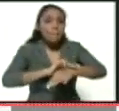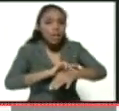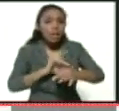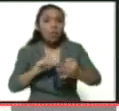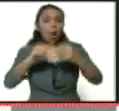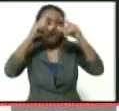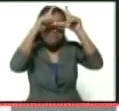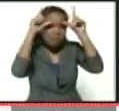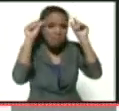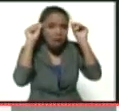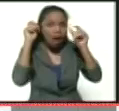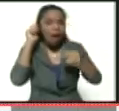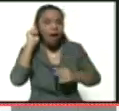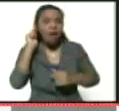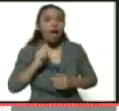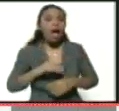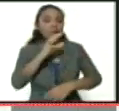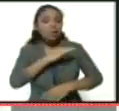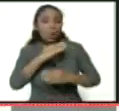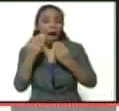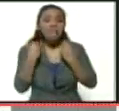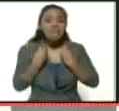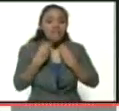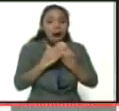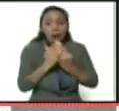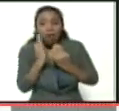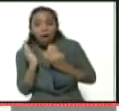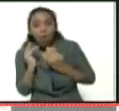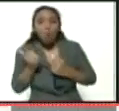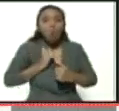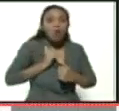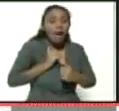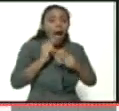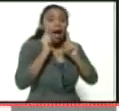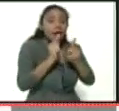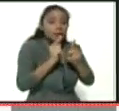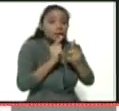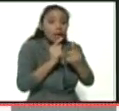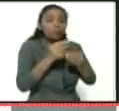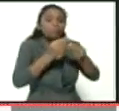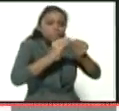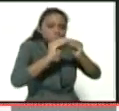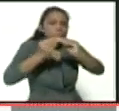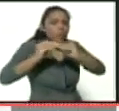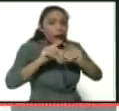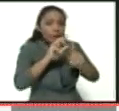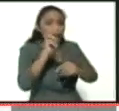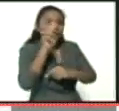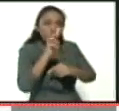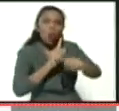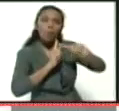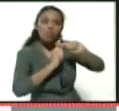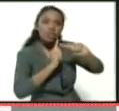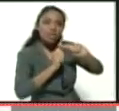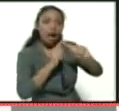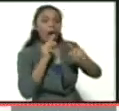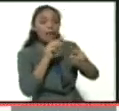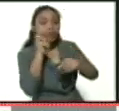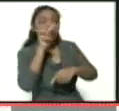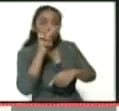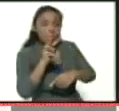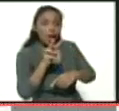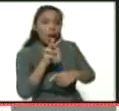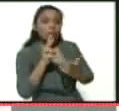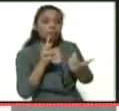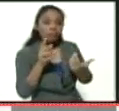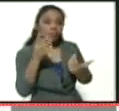la enfermera, a la señora que vive al lado, uh-huh, a cualquiera. O sea, contrasta esa Venezuela positiva, esa Venezuela de